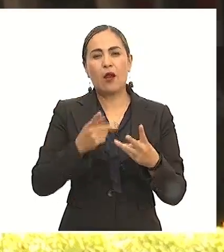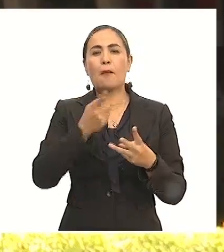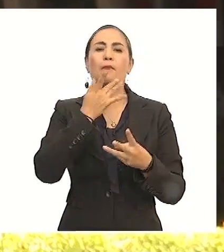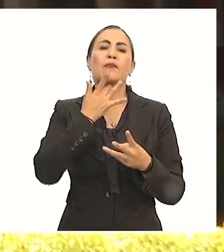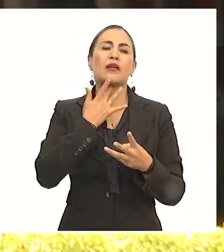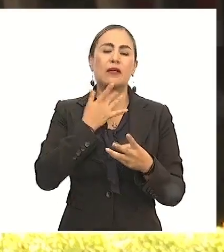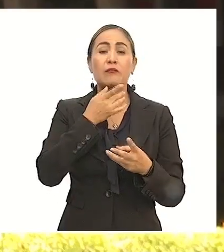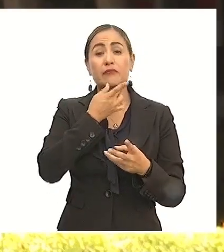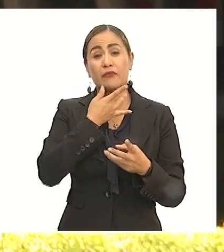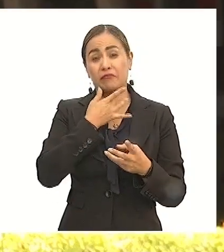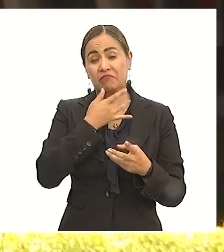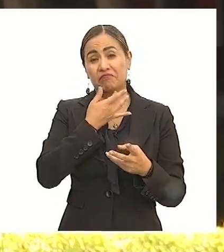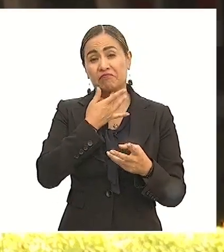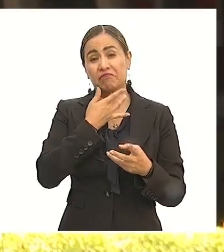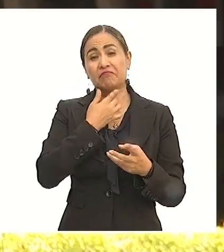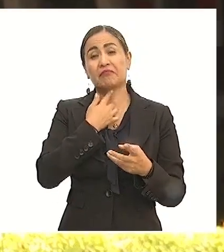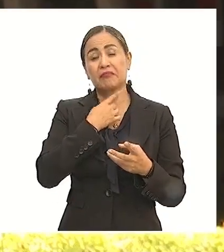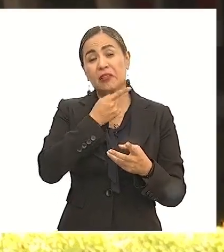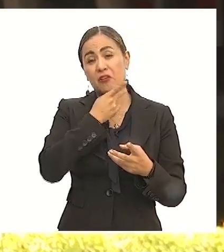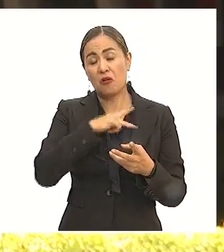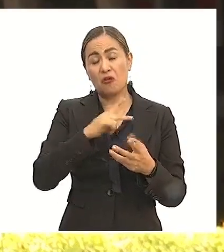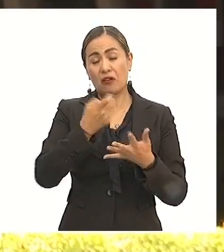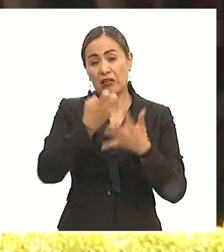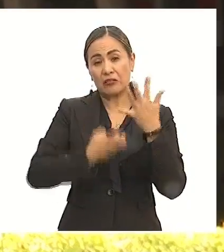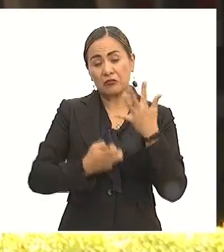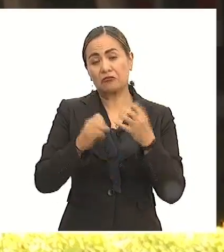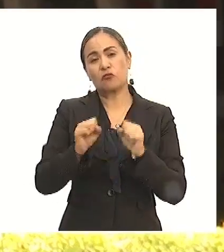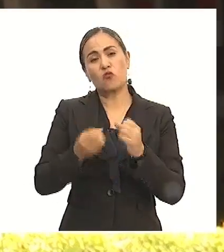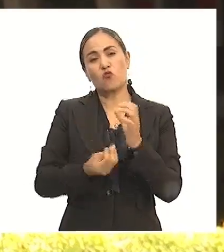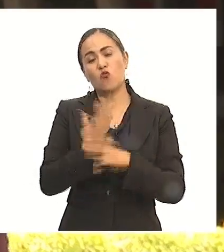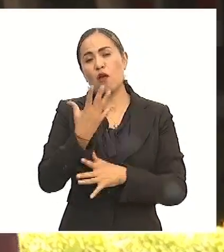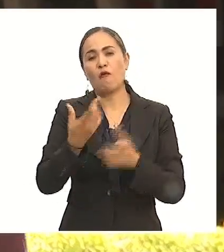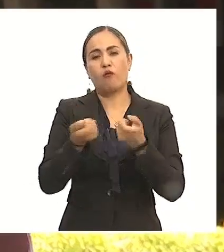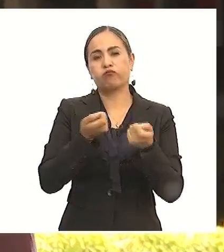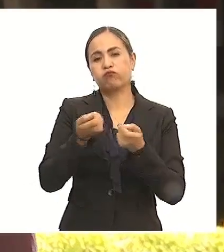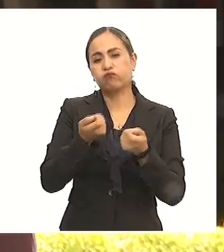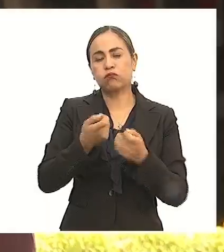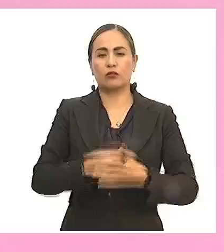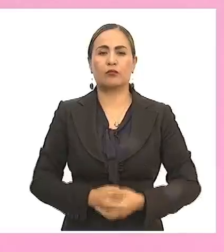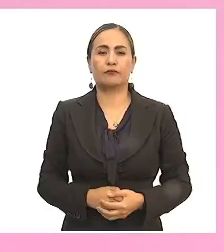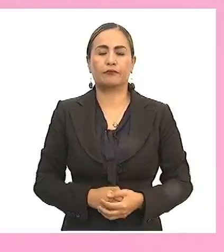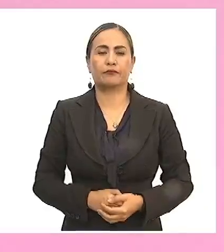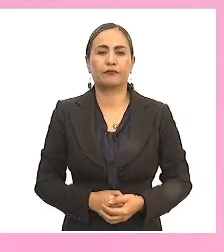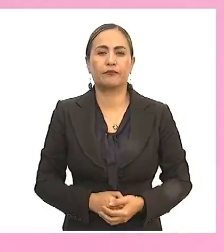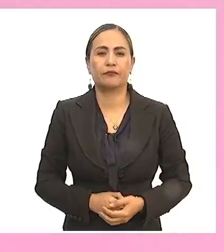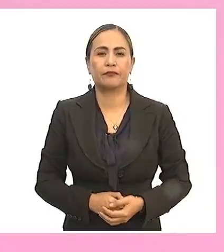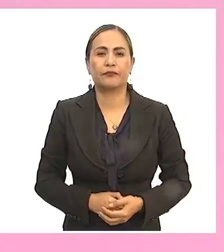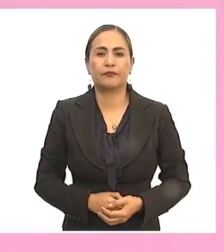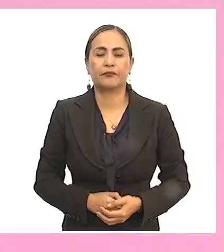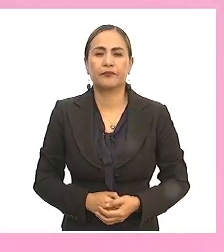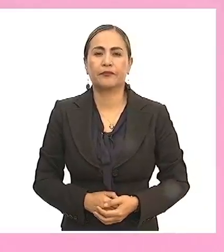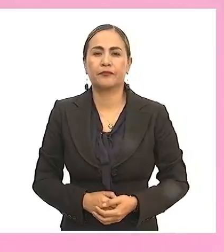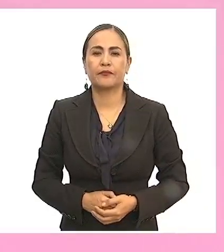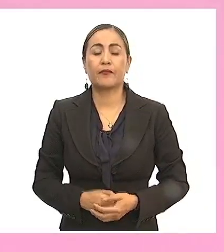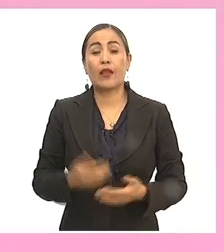petróleo. Por ejemplo, ahora, en vez de